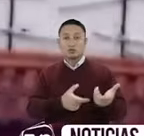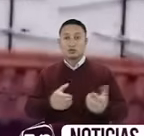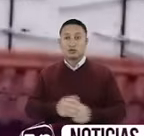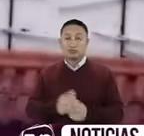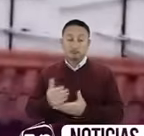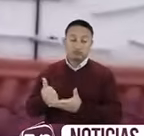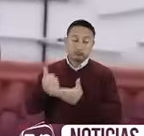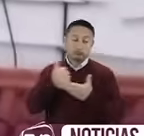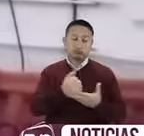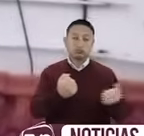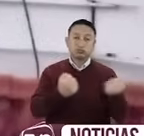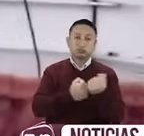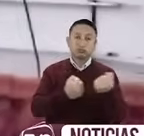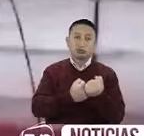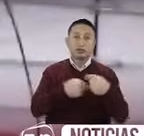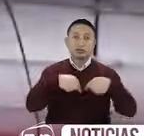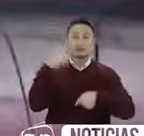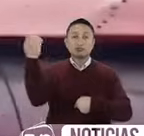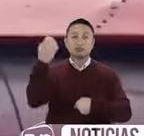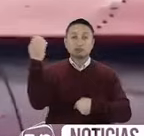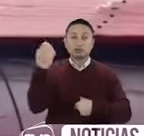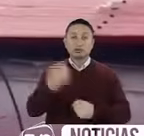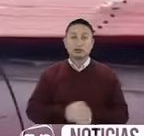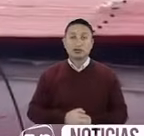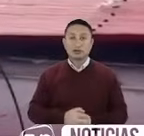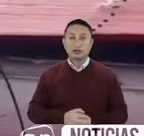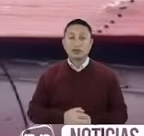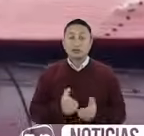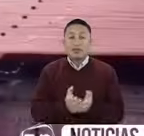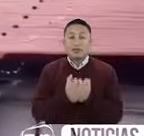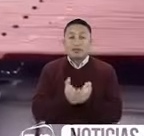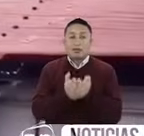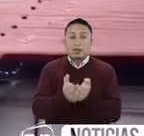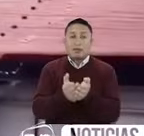auxilio con ambulancias y embarcaciones.